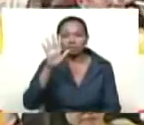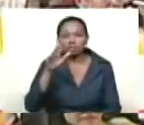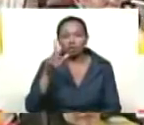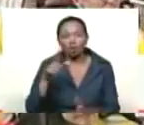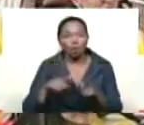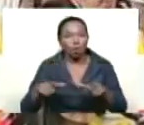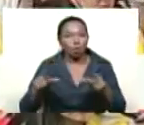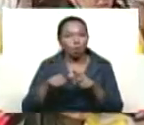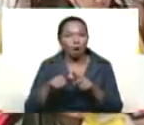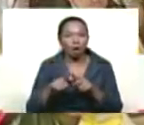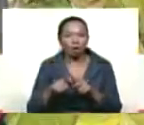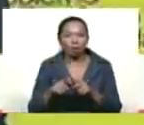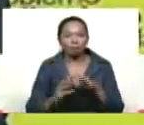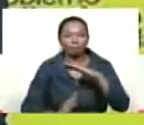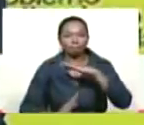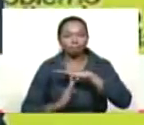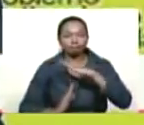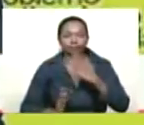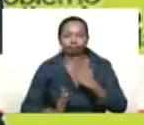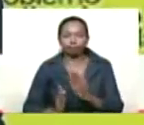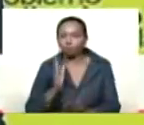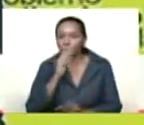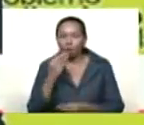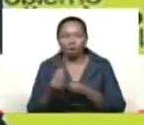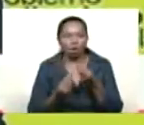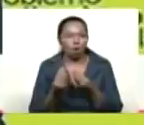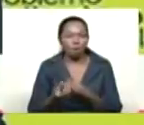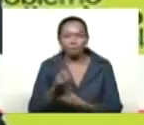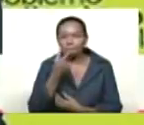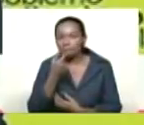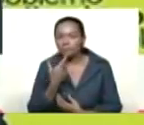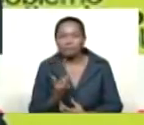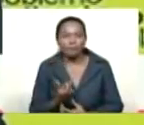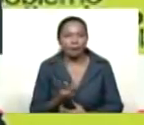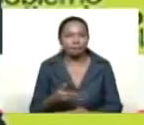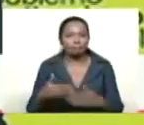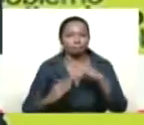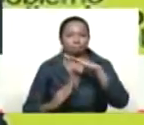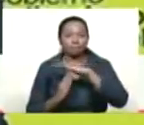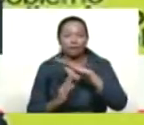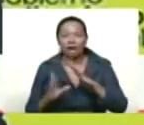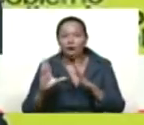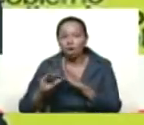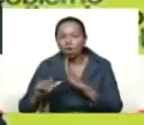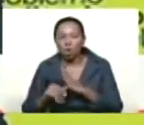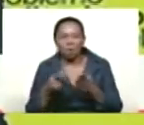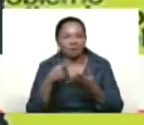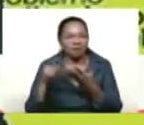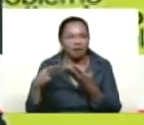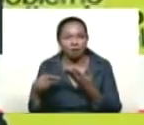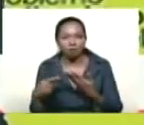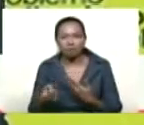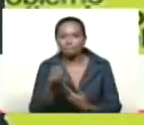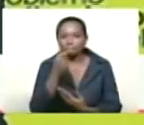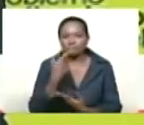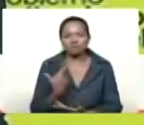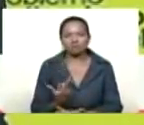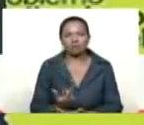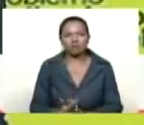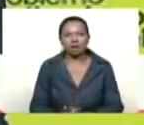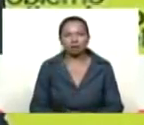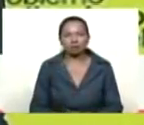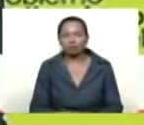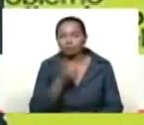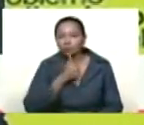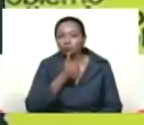robotizados, la distribución, pariendo para que no se roben los insumos médicos, los equipos médicos,